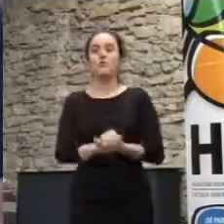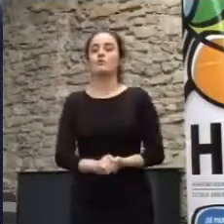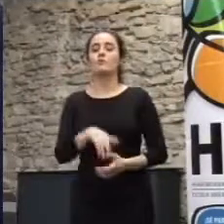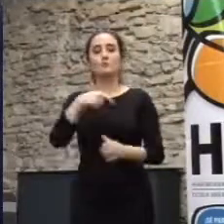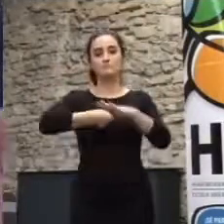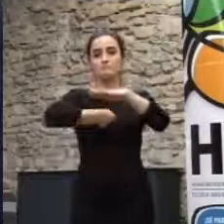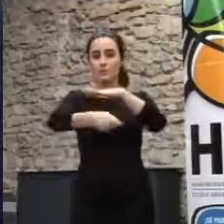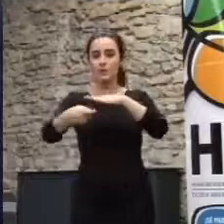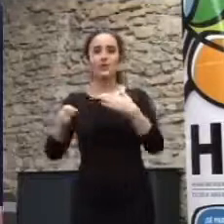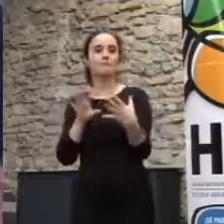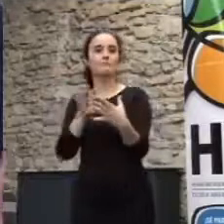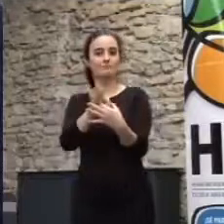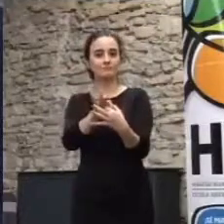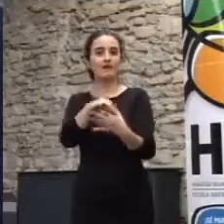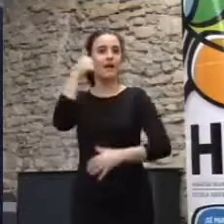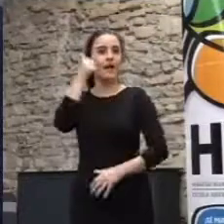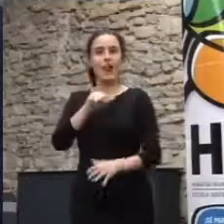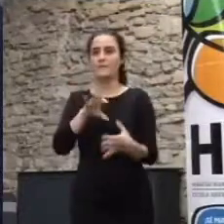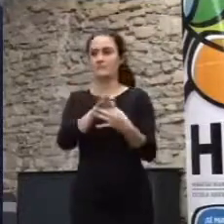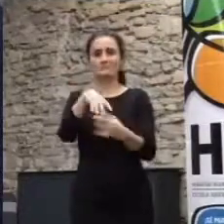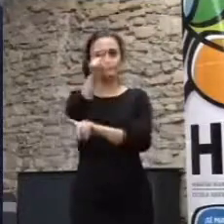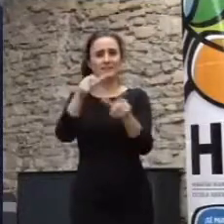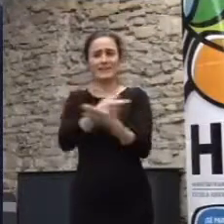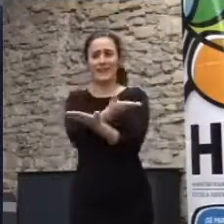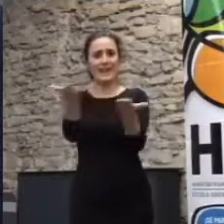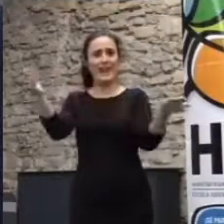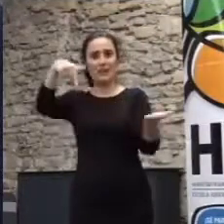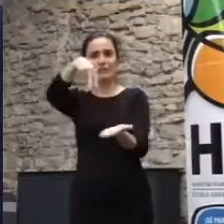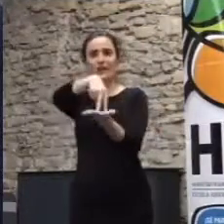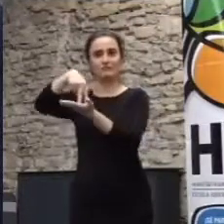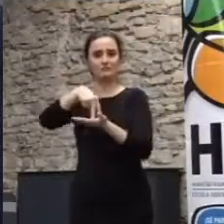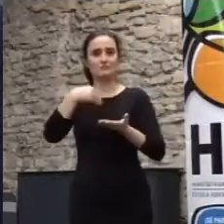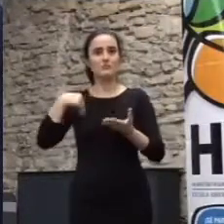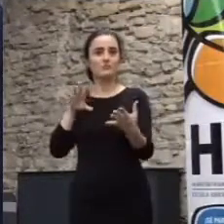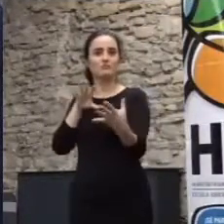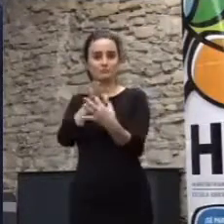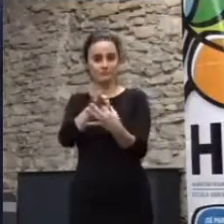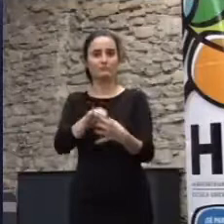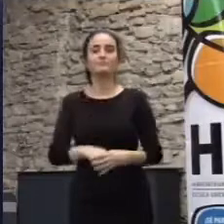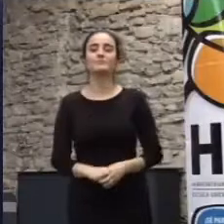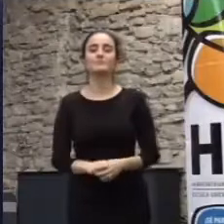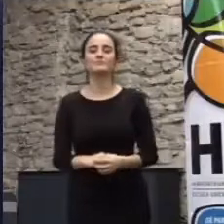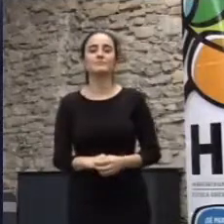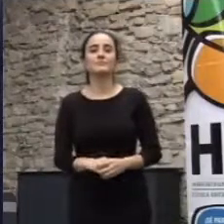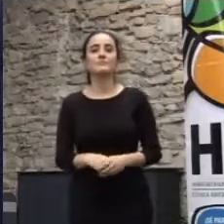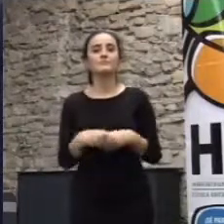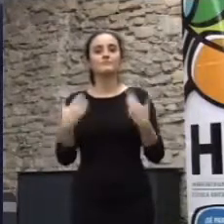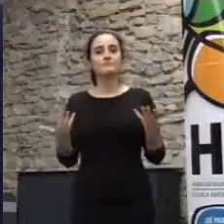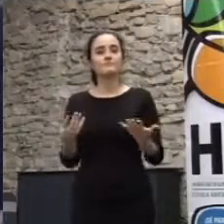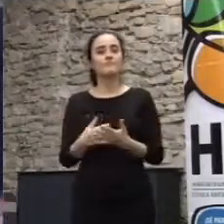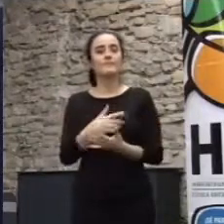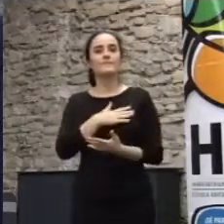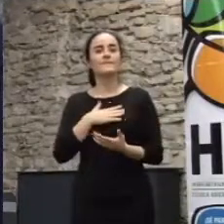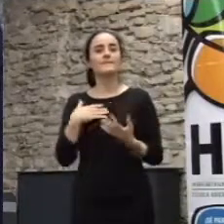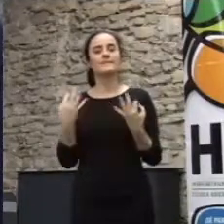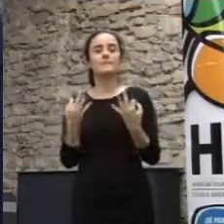de Vitoria-Gasteiz, con Araba, con la ciudadanía en general que estamos aquí en estos momentos, en esta ciudad, y que lo que va a pretender